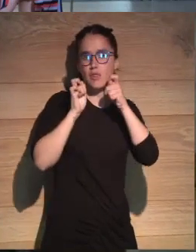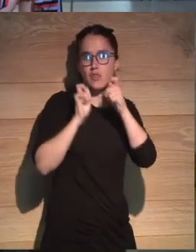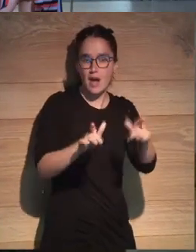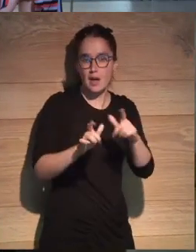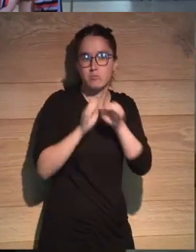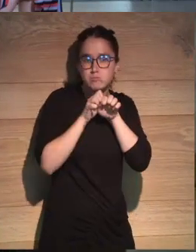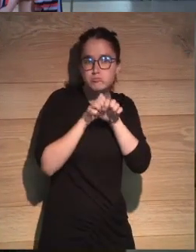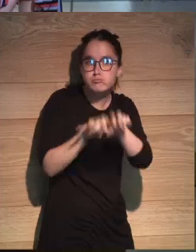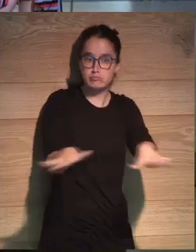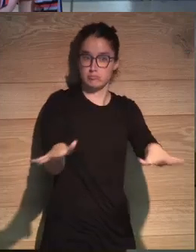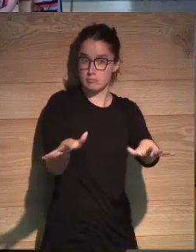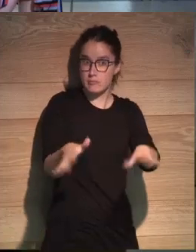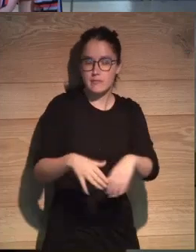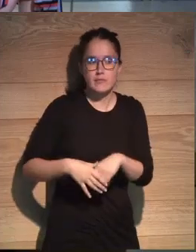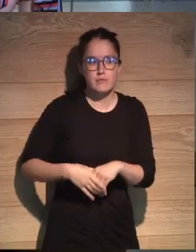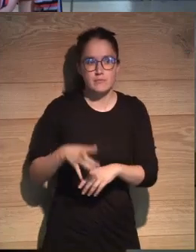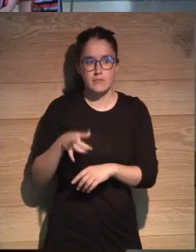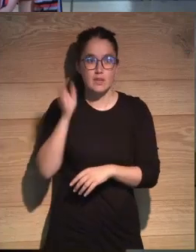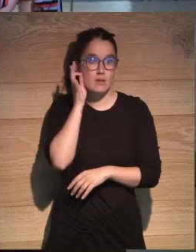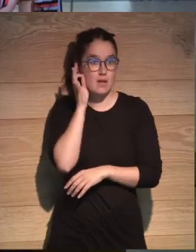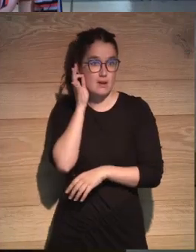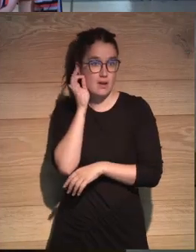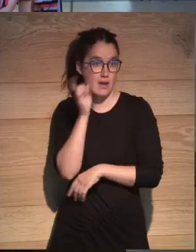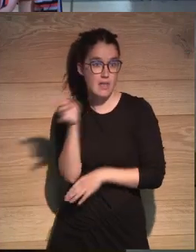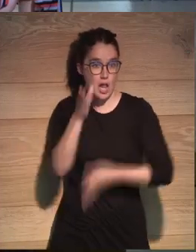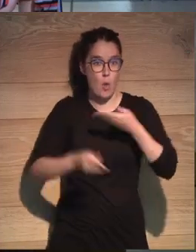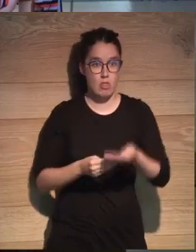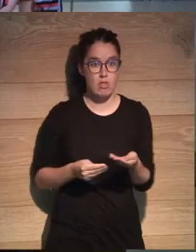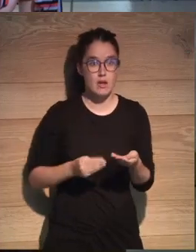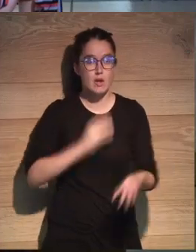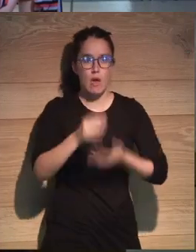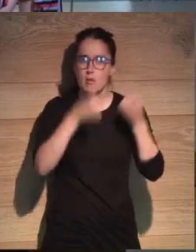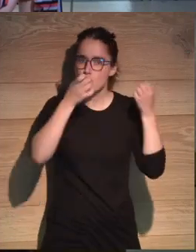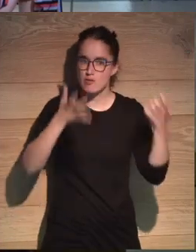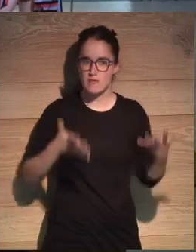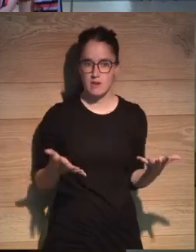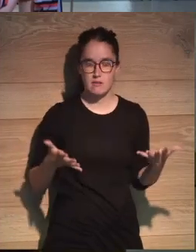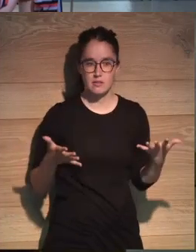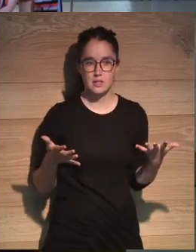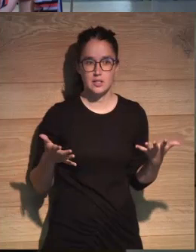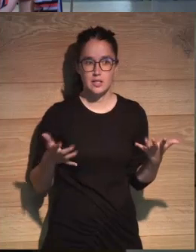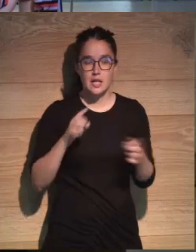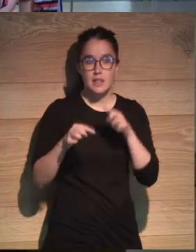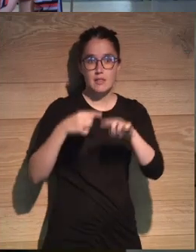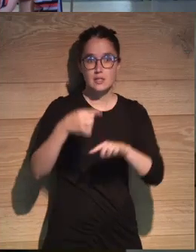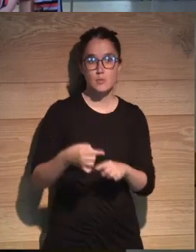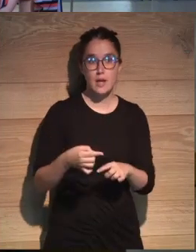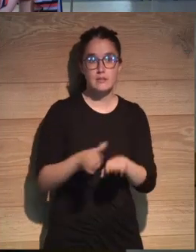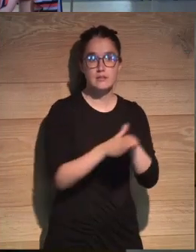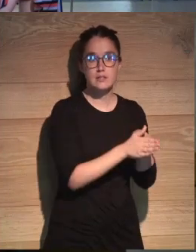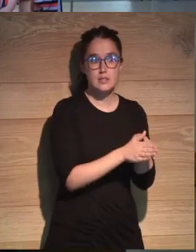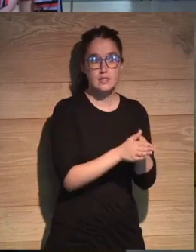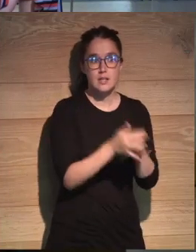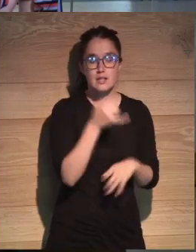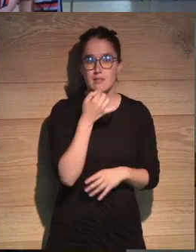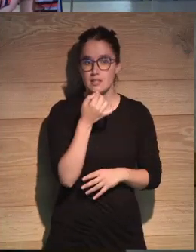planta, ¿no? Bueno, ella lo hace y muy bien, ¿no? Y luego, por otro lado, ya